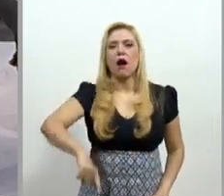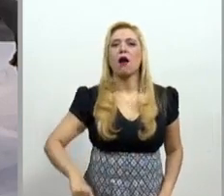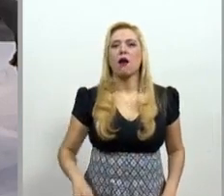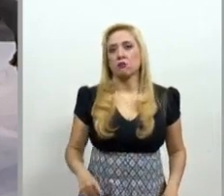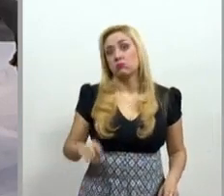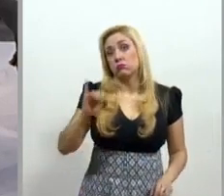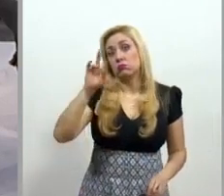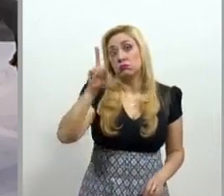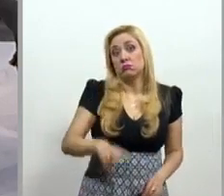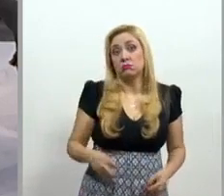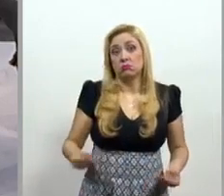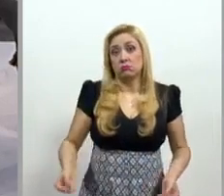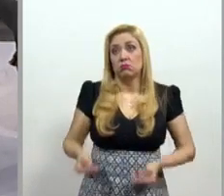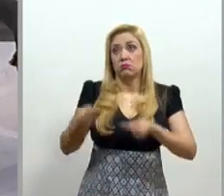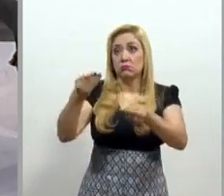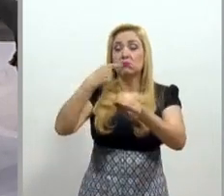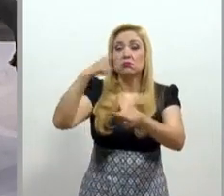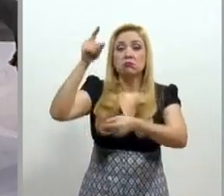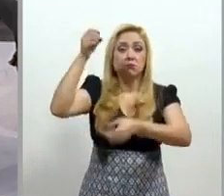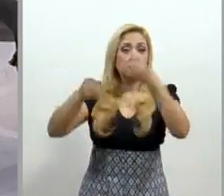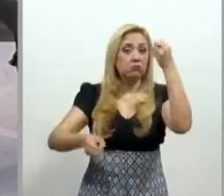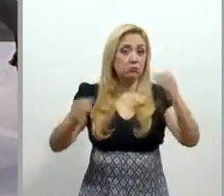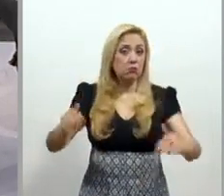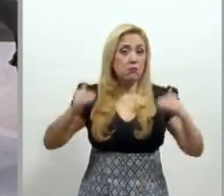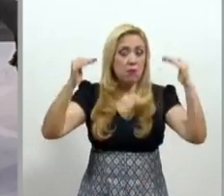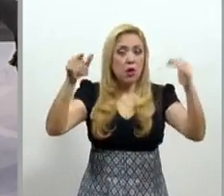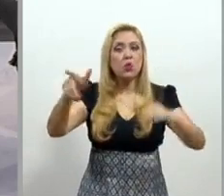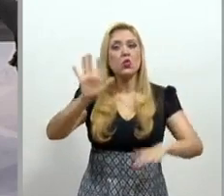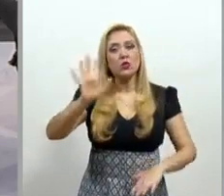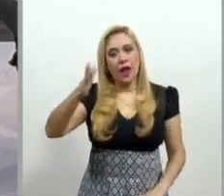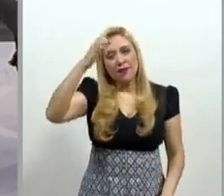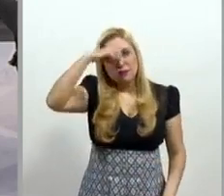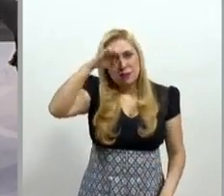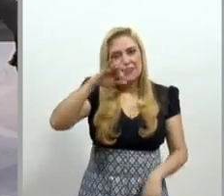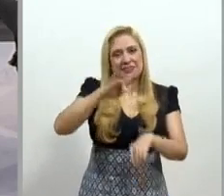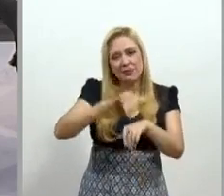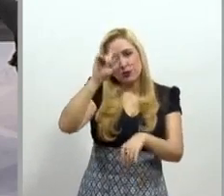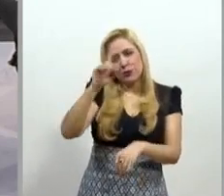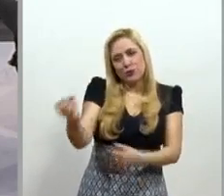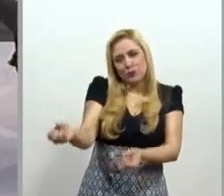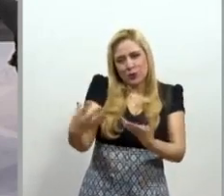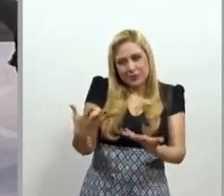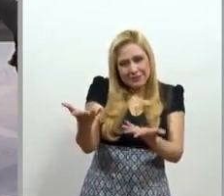asuntos ante la Corte Constitucional? Y si tienes una buena práctica, un consejo del que pudiéramos aprender.